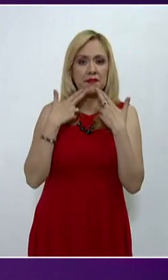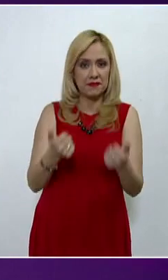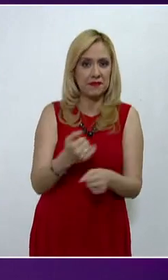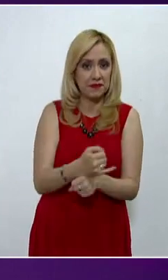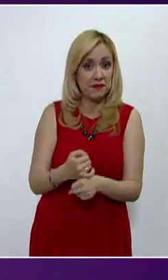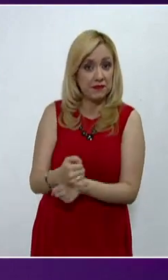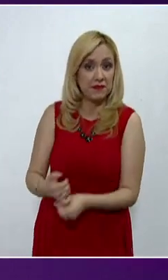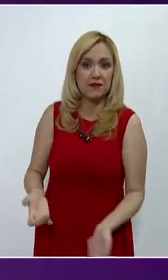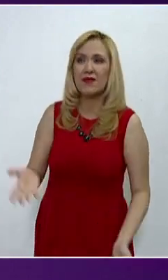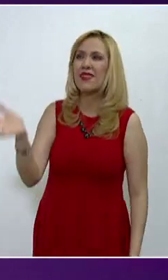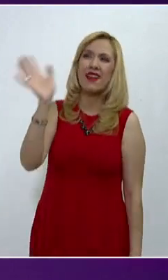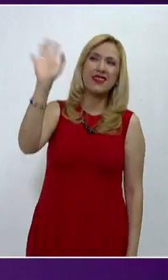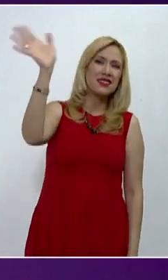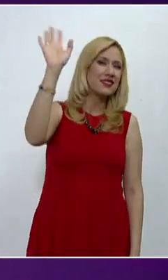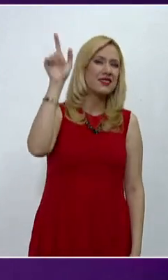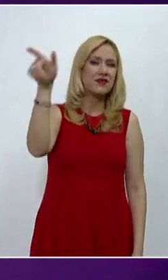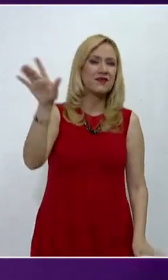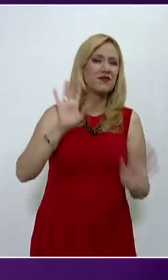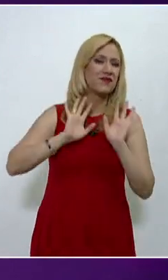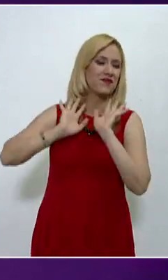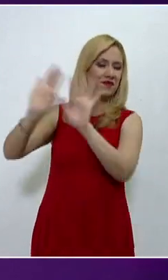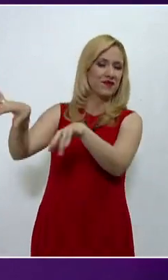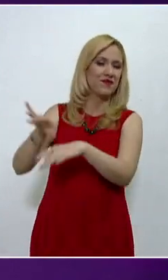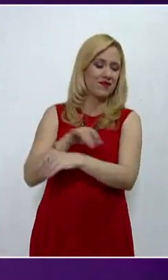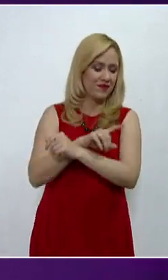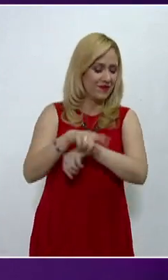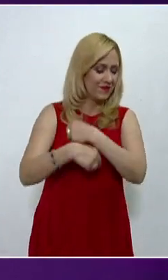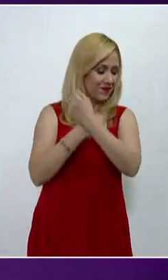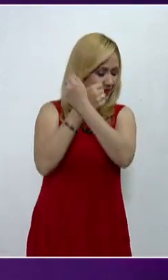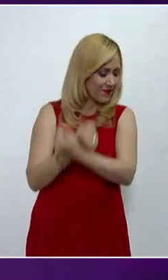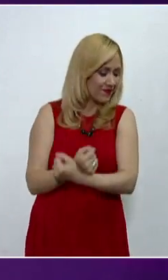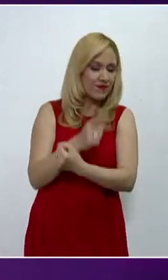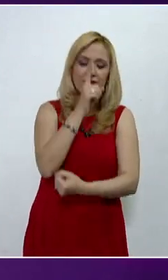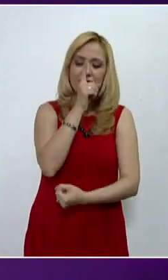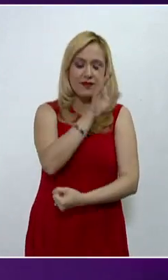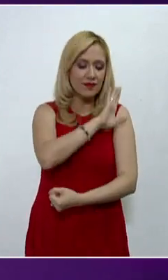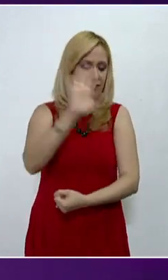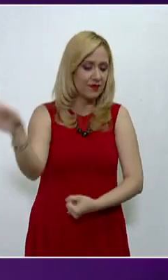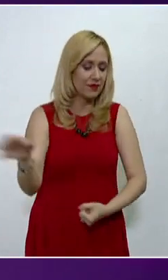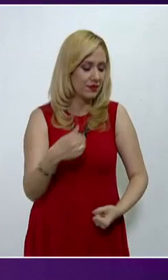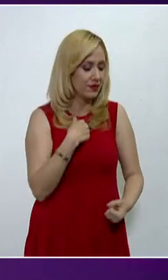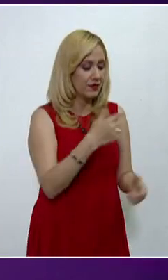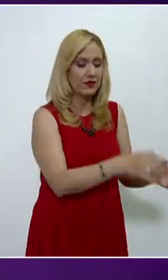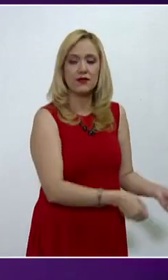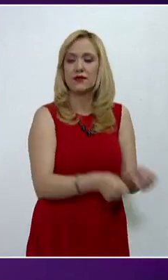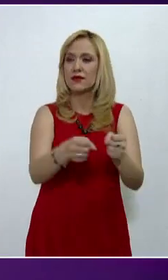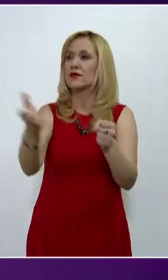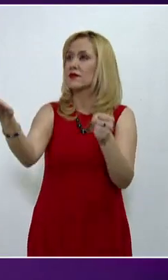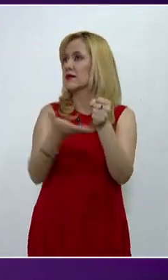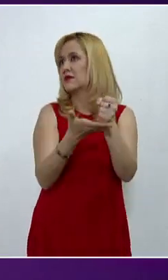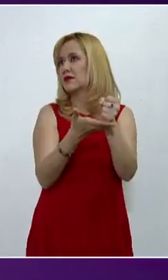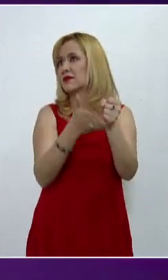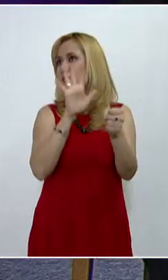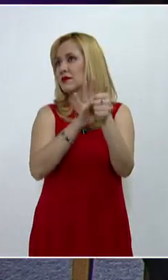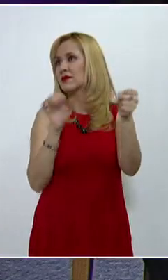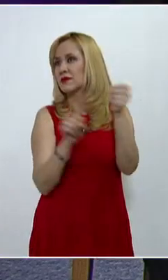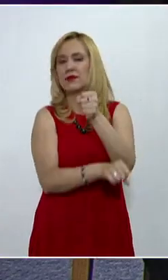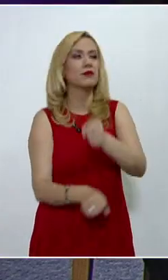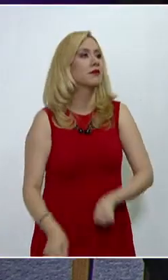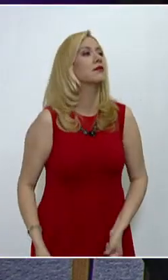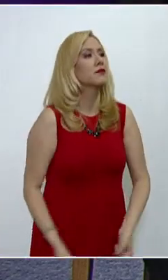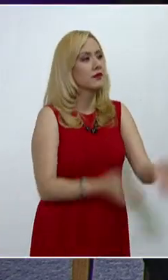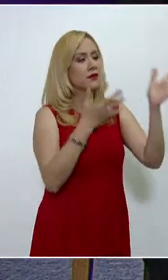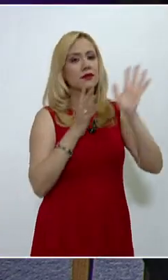¿no? O sea, es decirle al Poder Judicial, tú atado de manos, cuando te lleguen estos, tú no decides, sino tú nada más puedes dictar prisión preventiva oficiosa